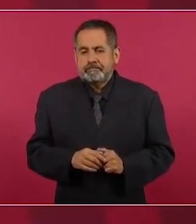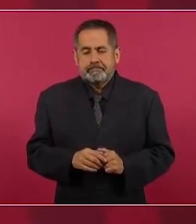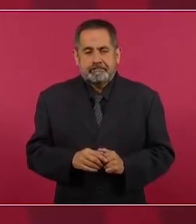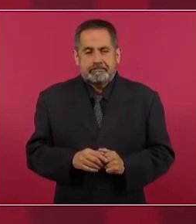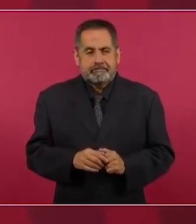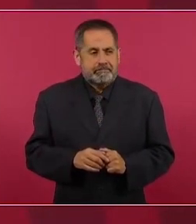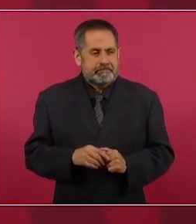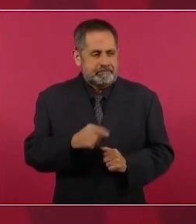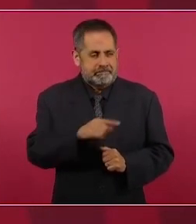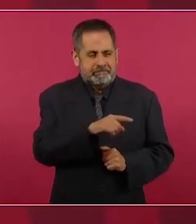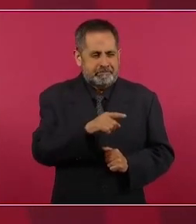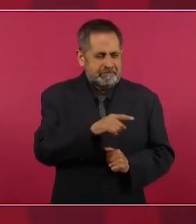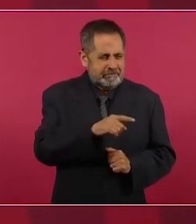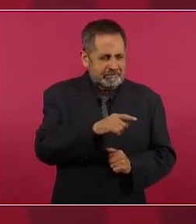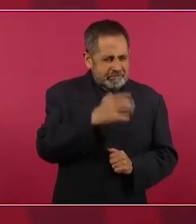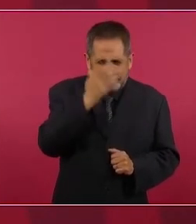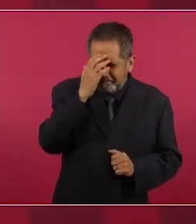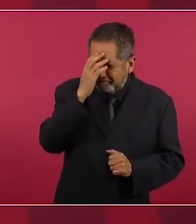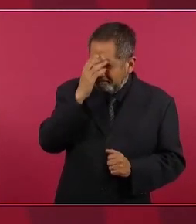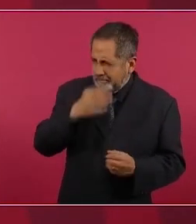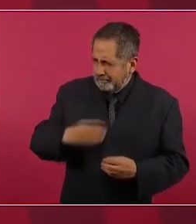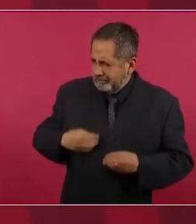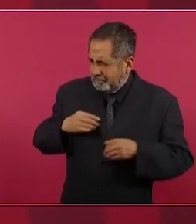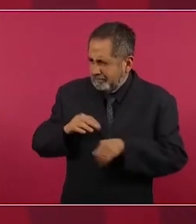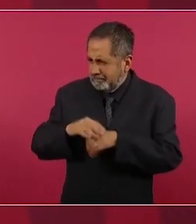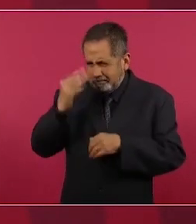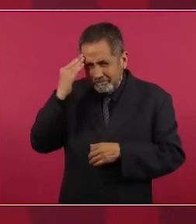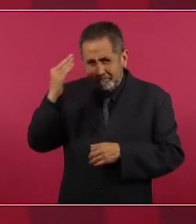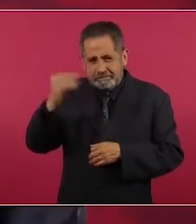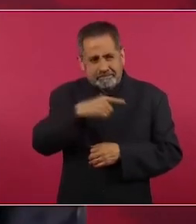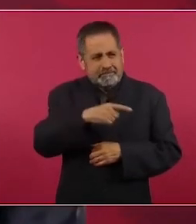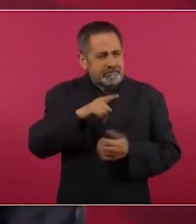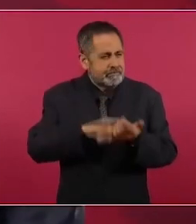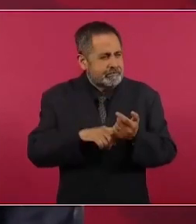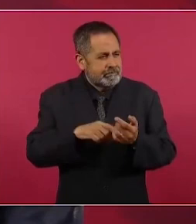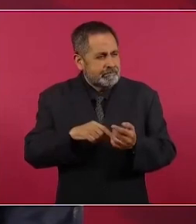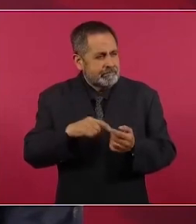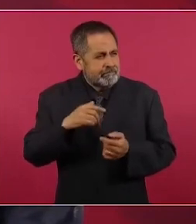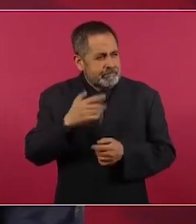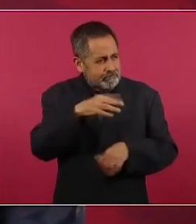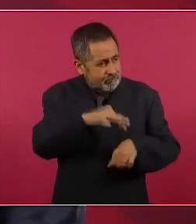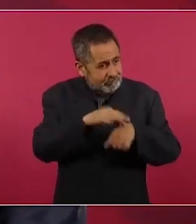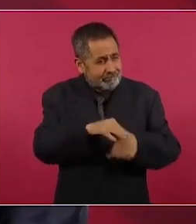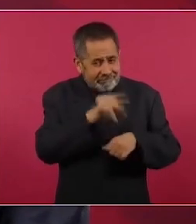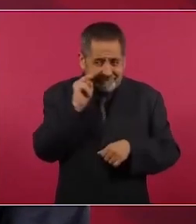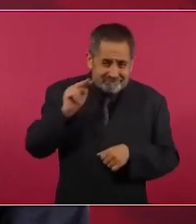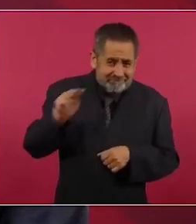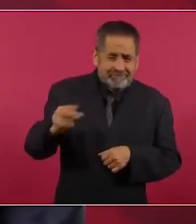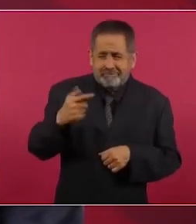vivieron en México en la época de García Luna.